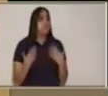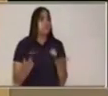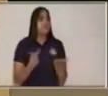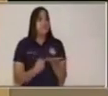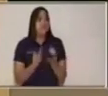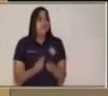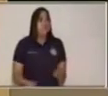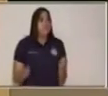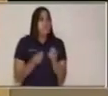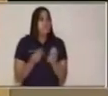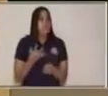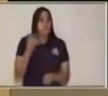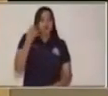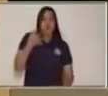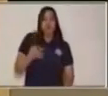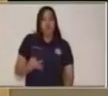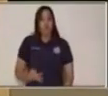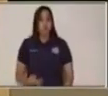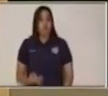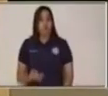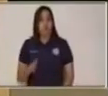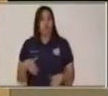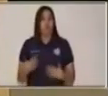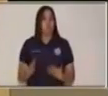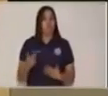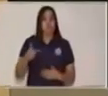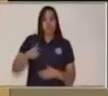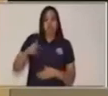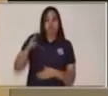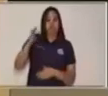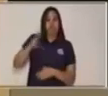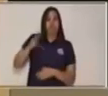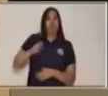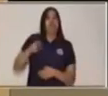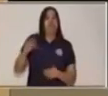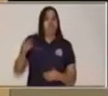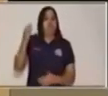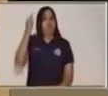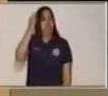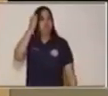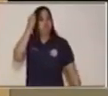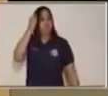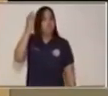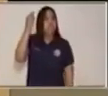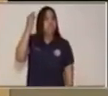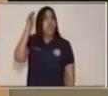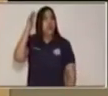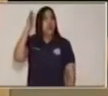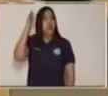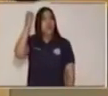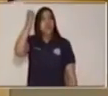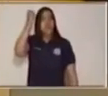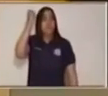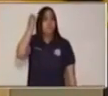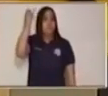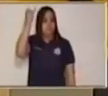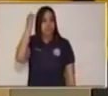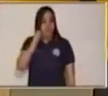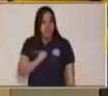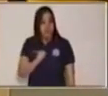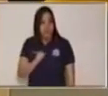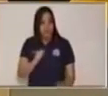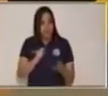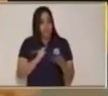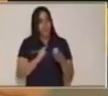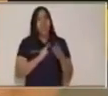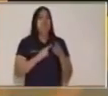un poco más formal y necesitamos tener en mente nuestras ideas. Y la